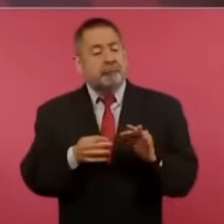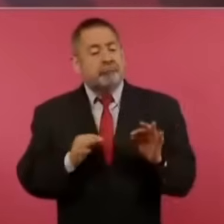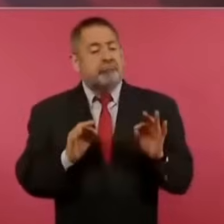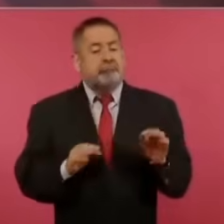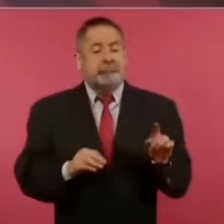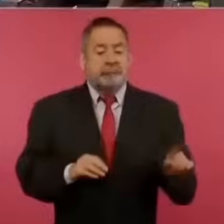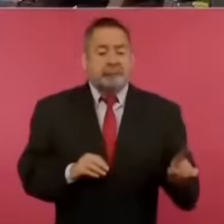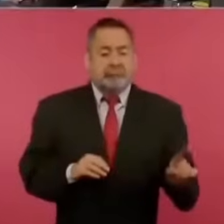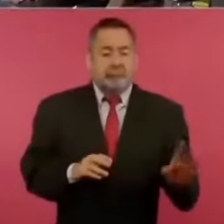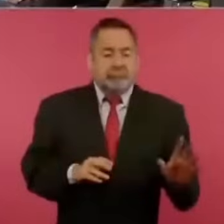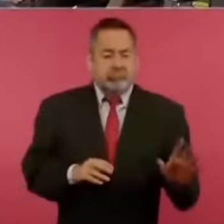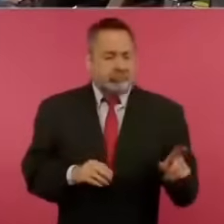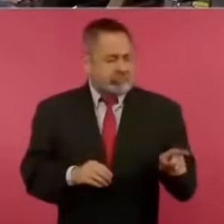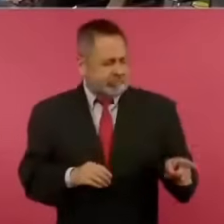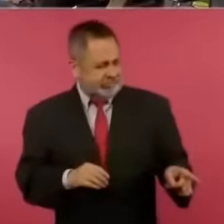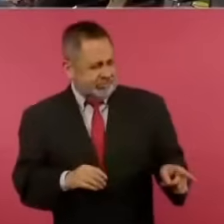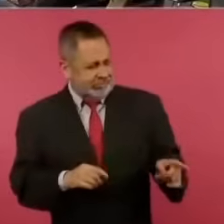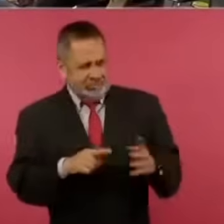pasar